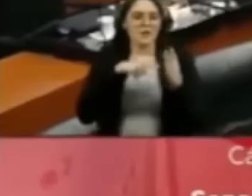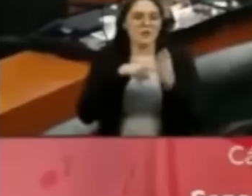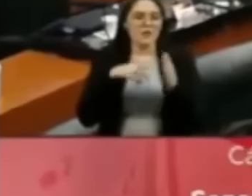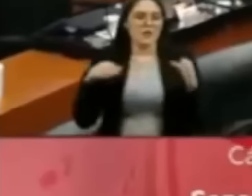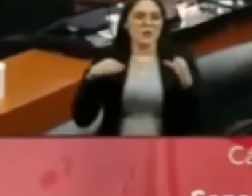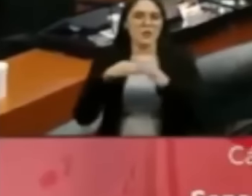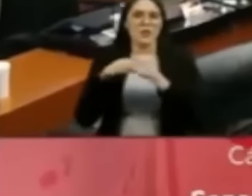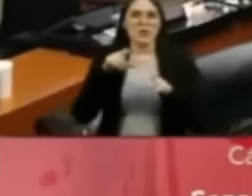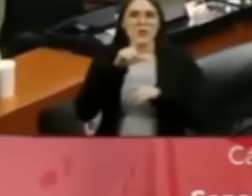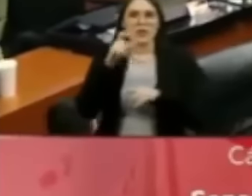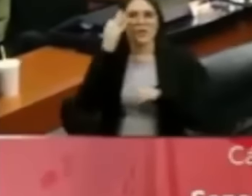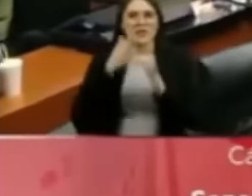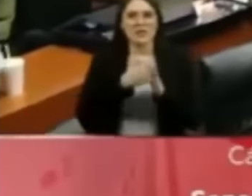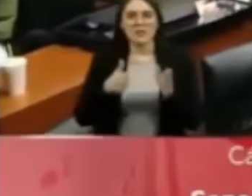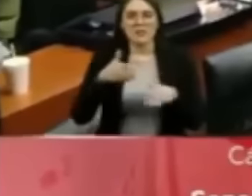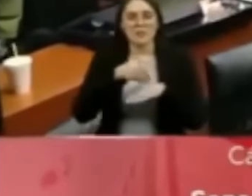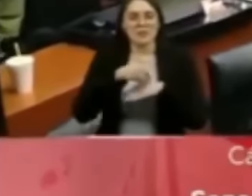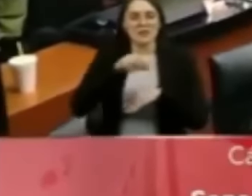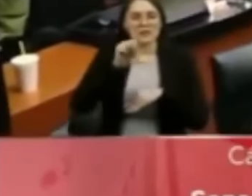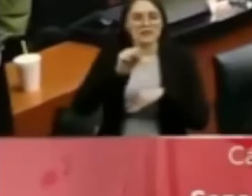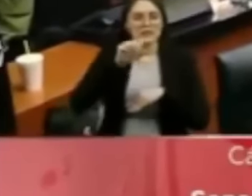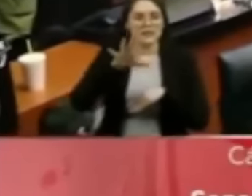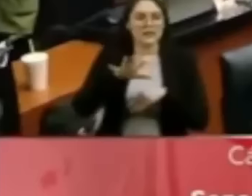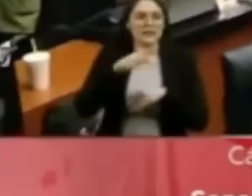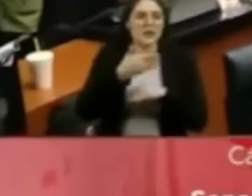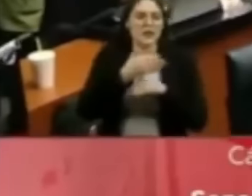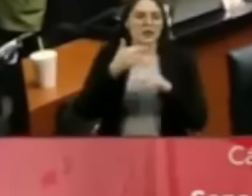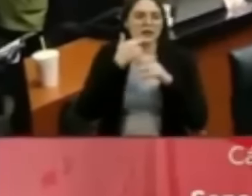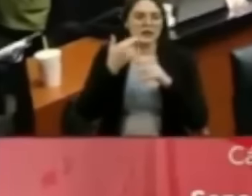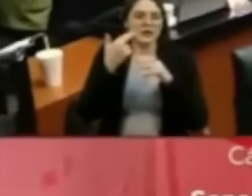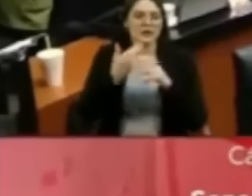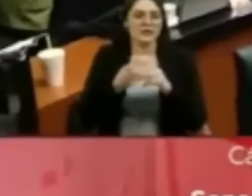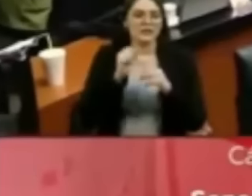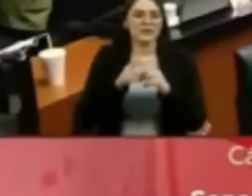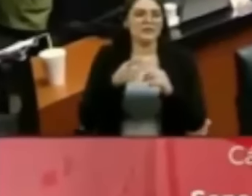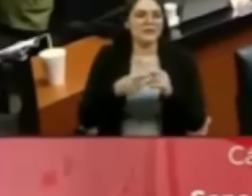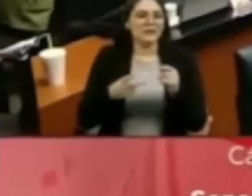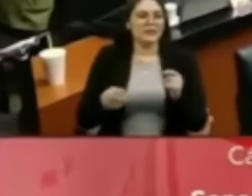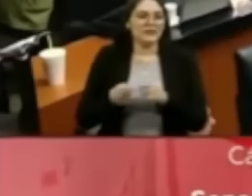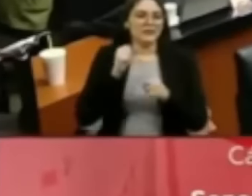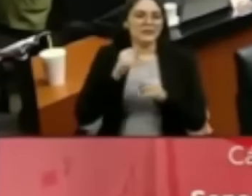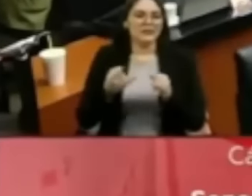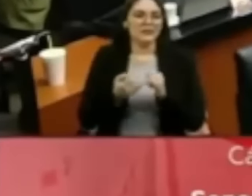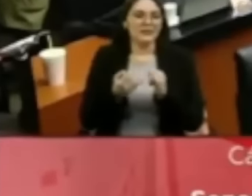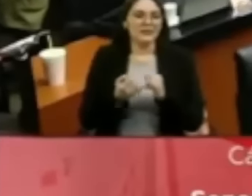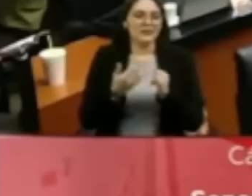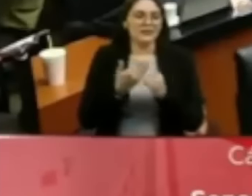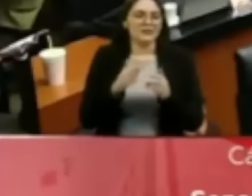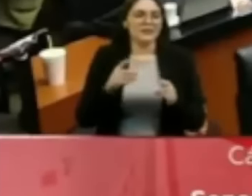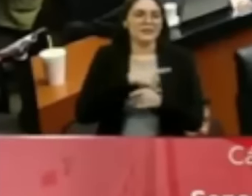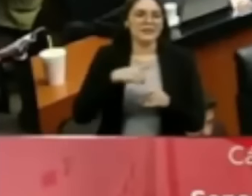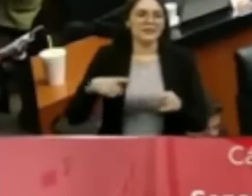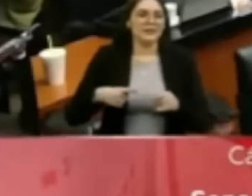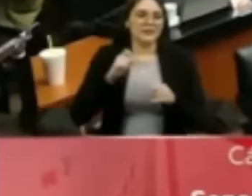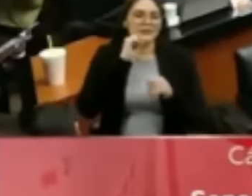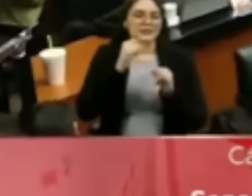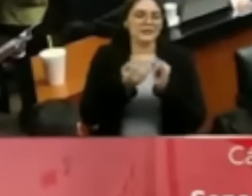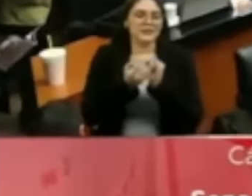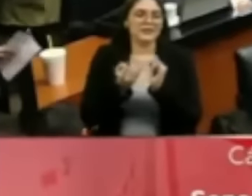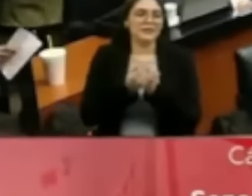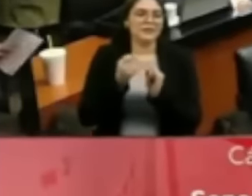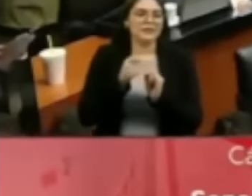la 65ª legislatura, cabe aclarar, cuando esta comisión ordinaria era presidida por el exdiputado Juan Ramiro